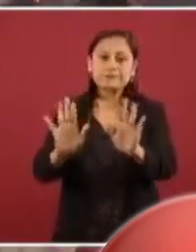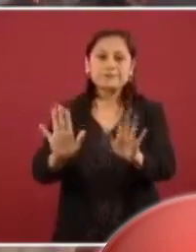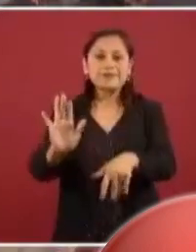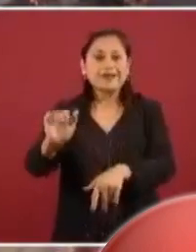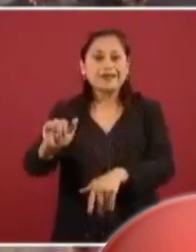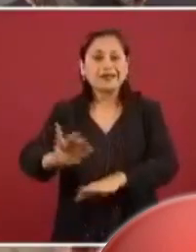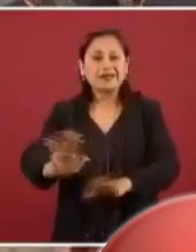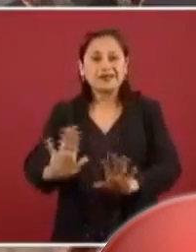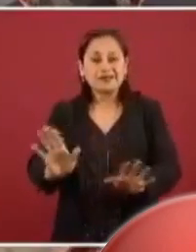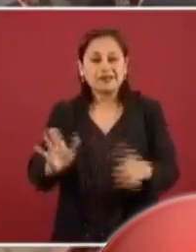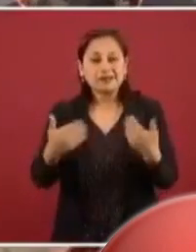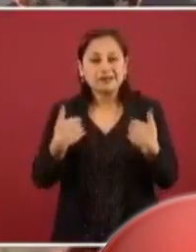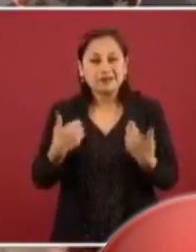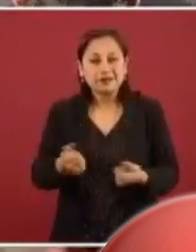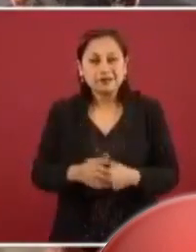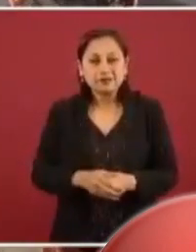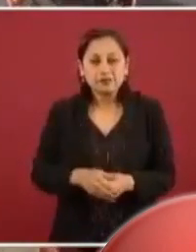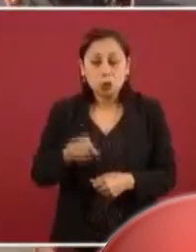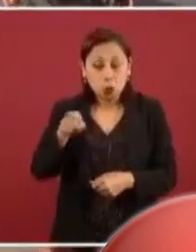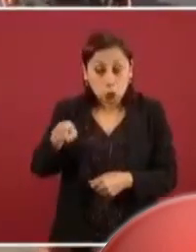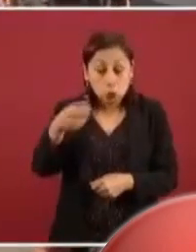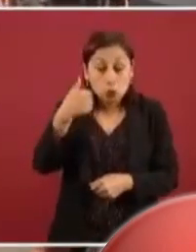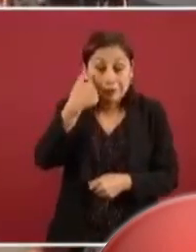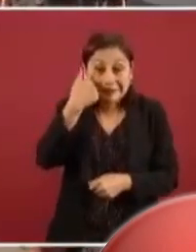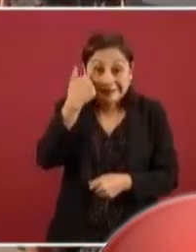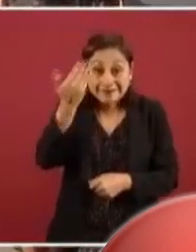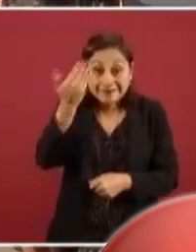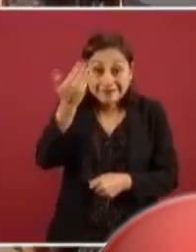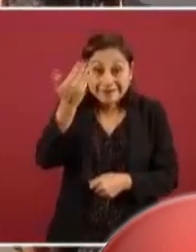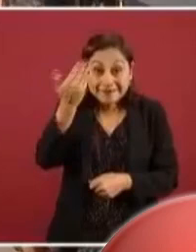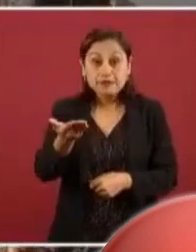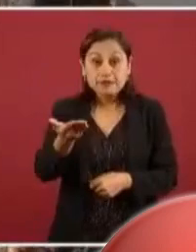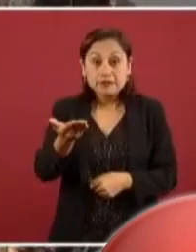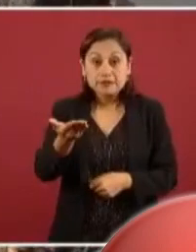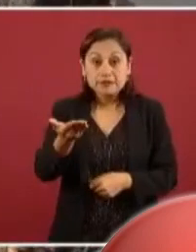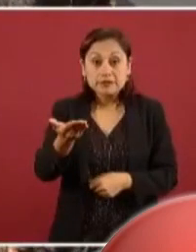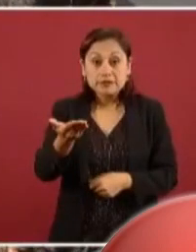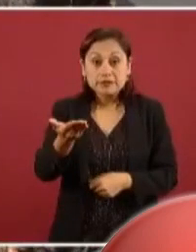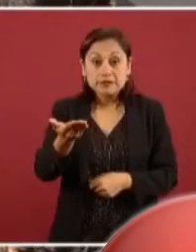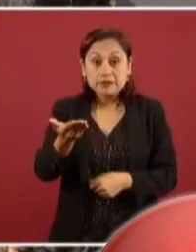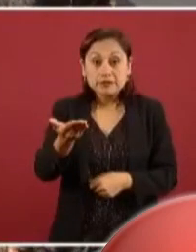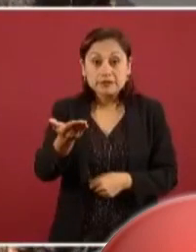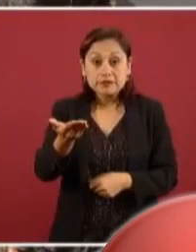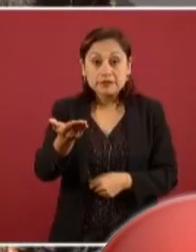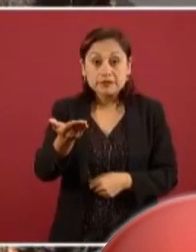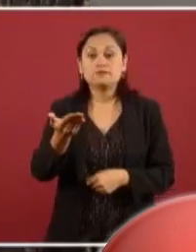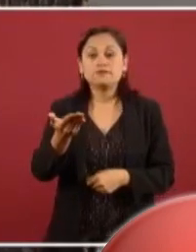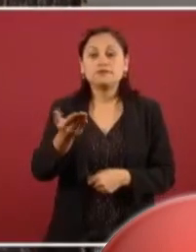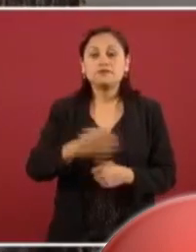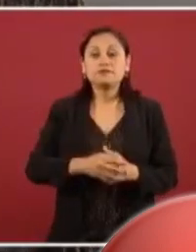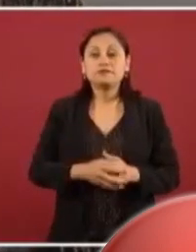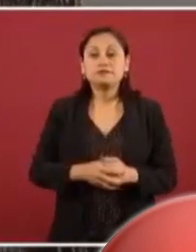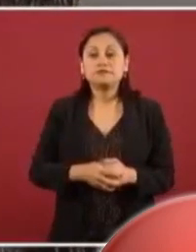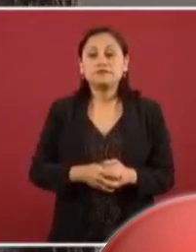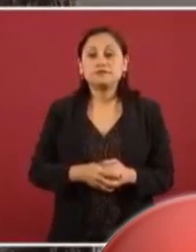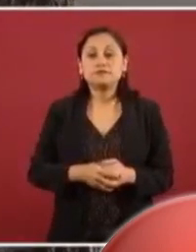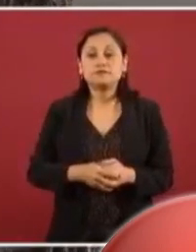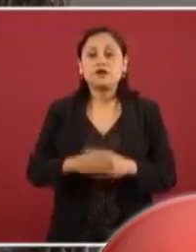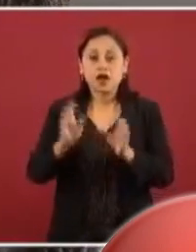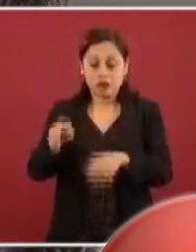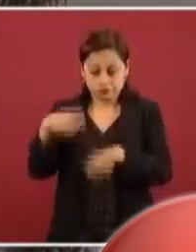ya. Lo que ustedes quieren es que se les dé su